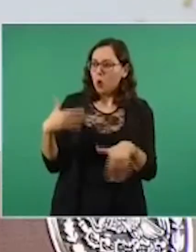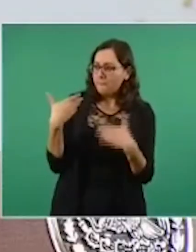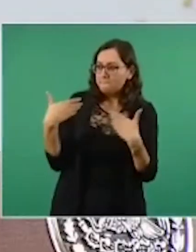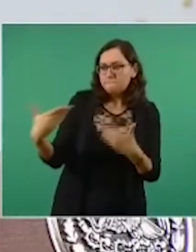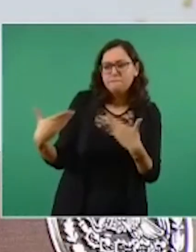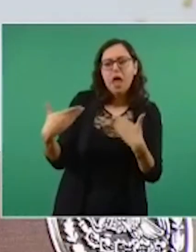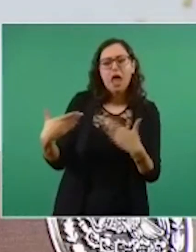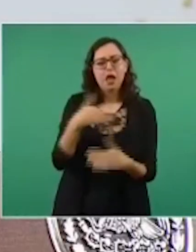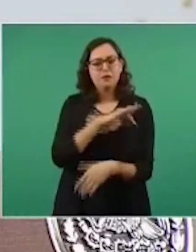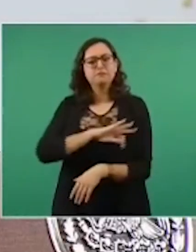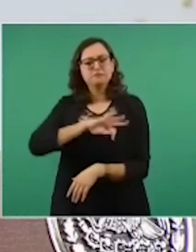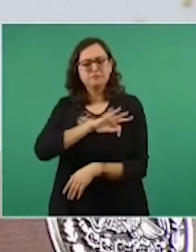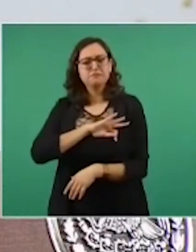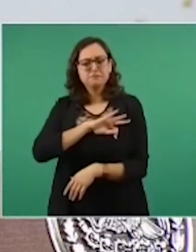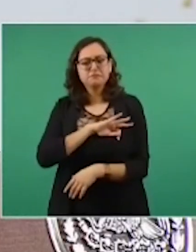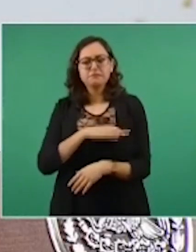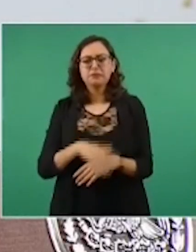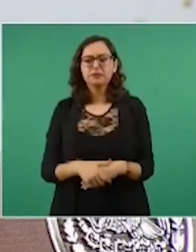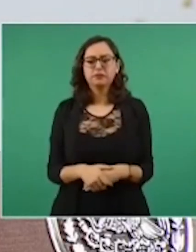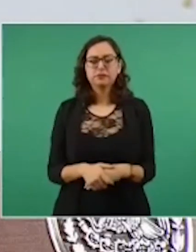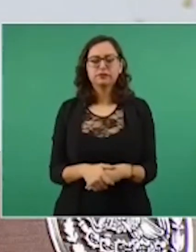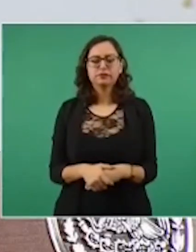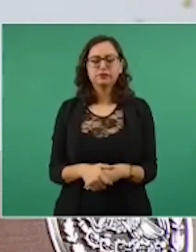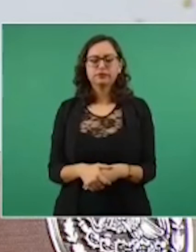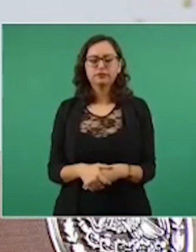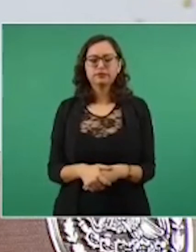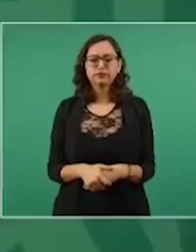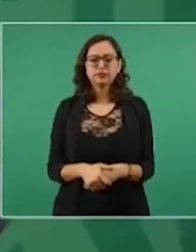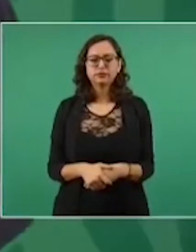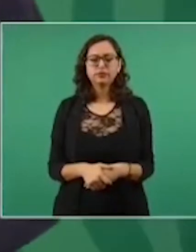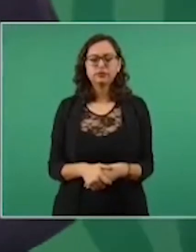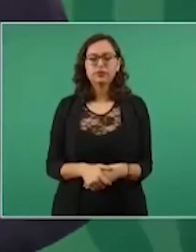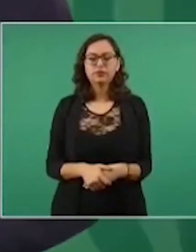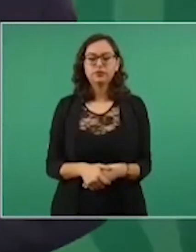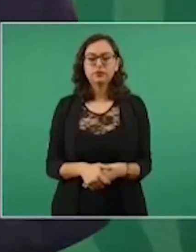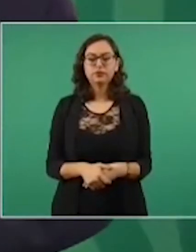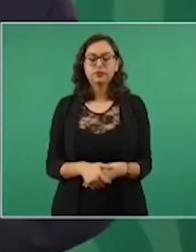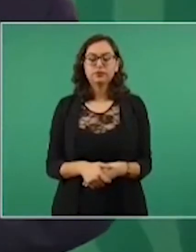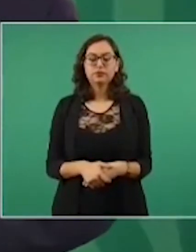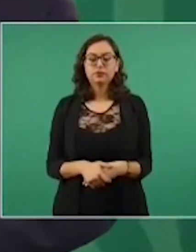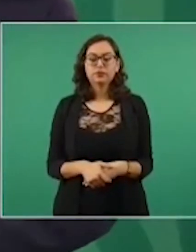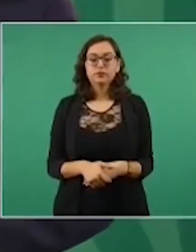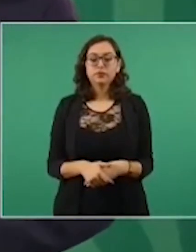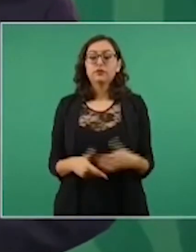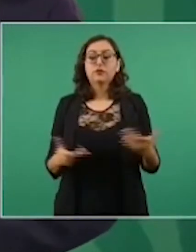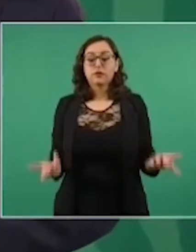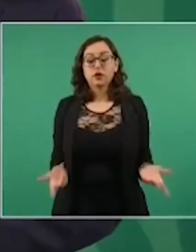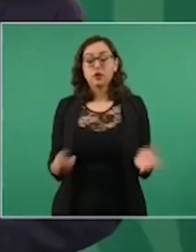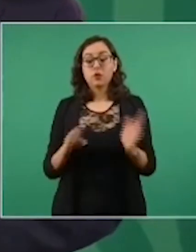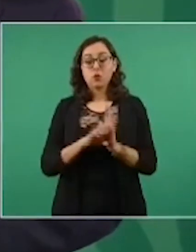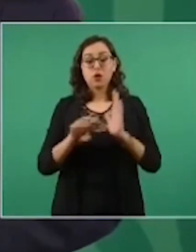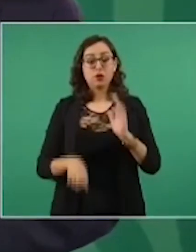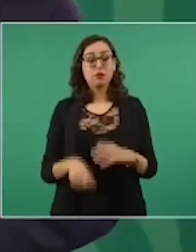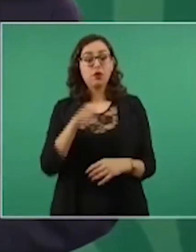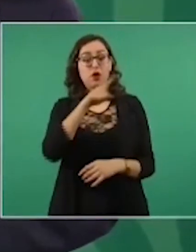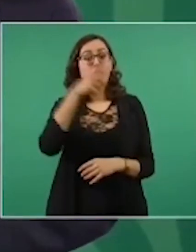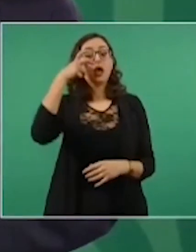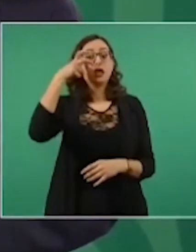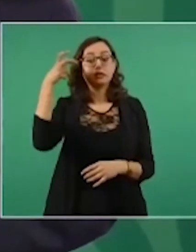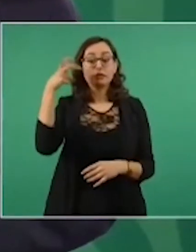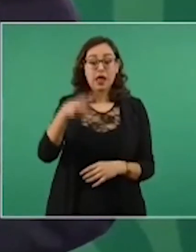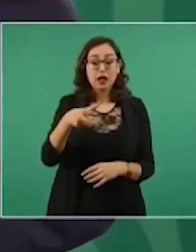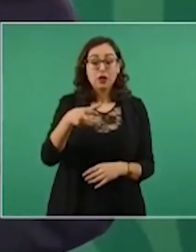Está aprobado, en el caso de Hidalgo, en Pachuca se instaló un